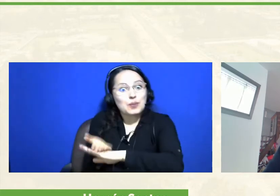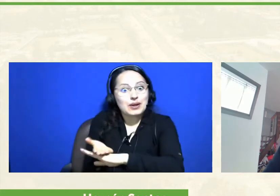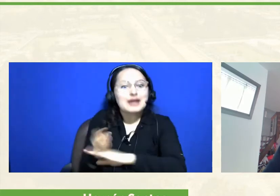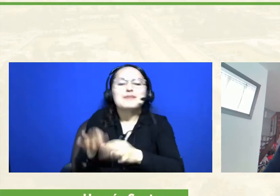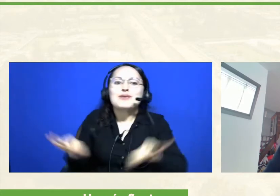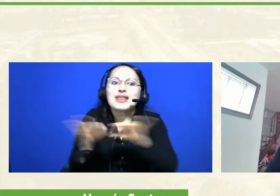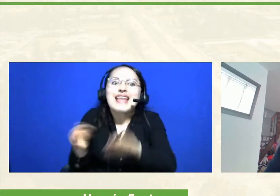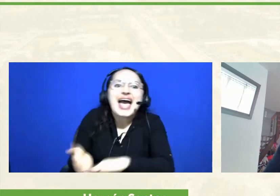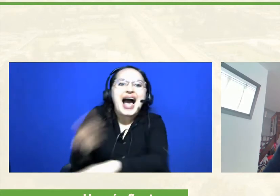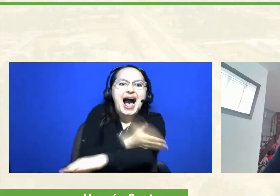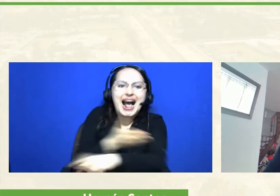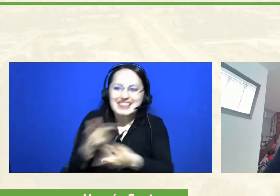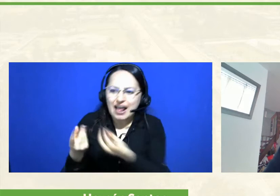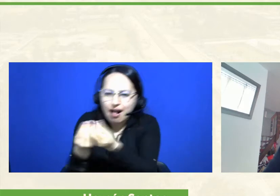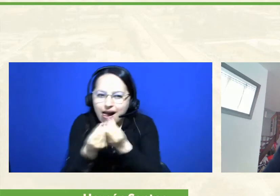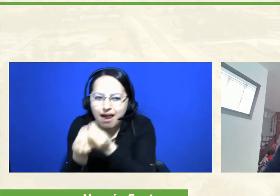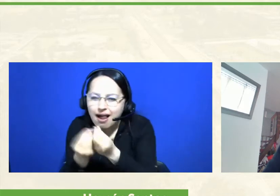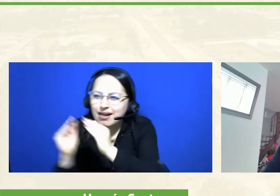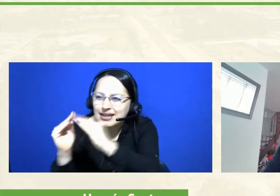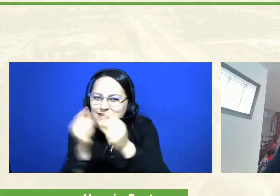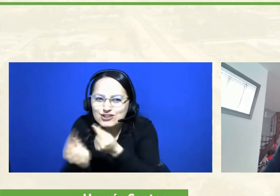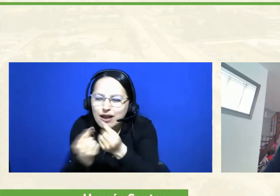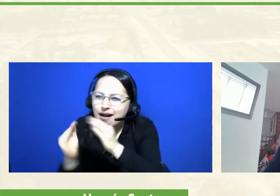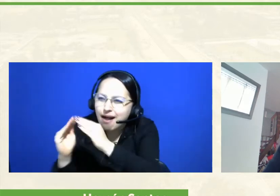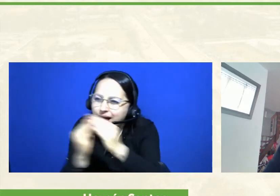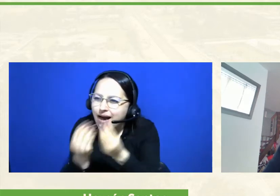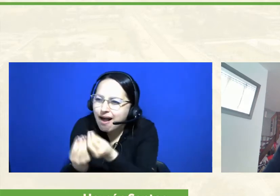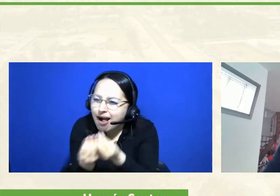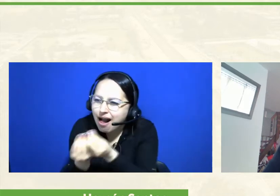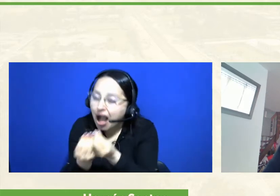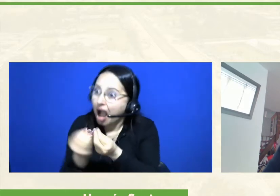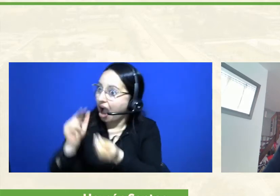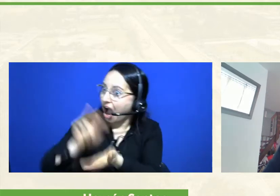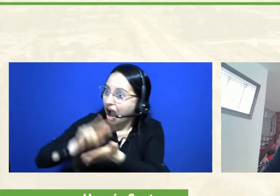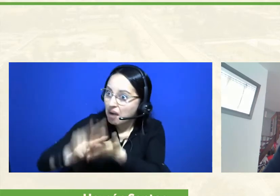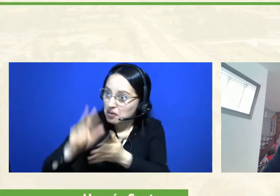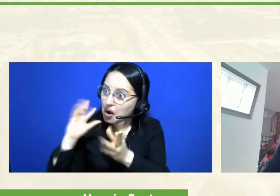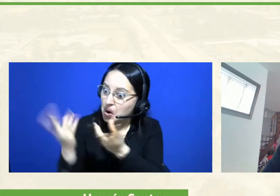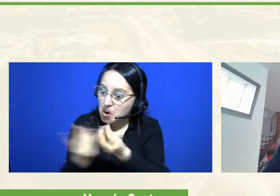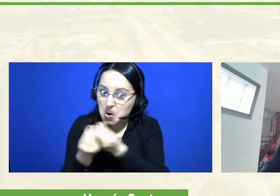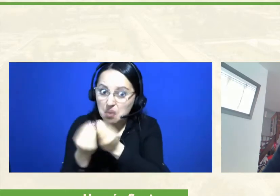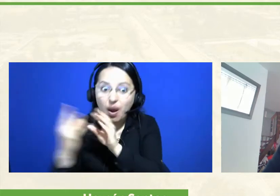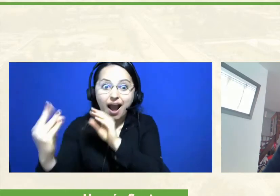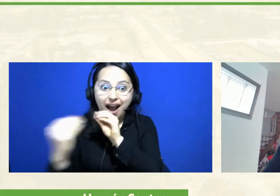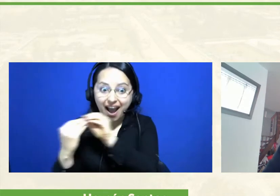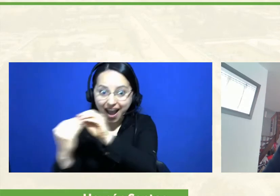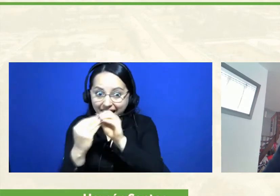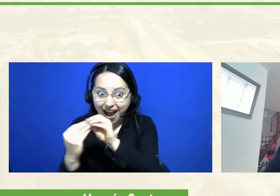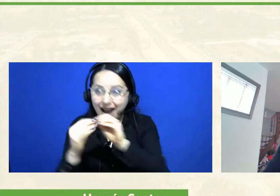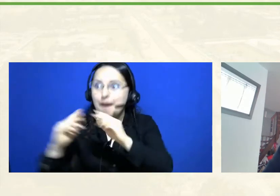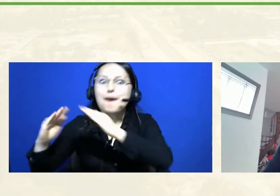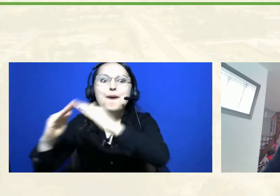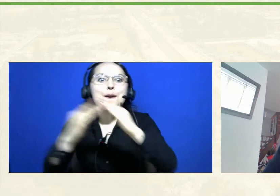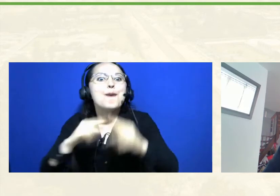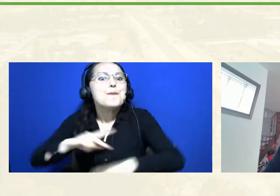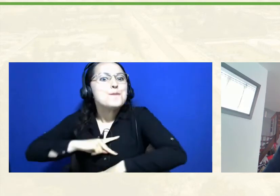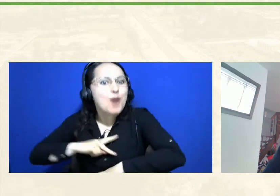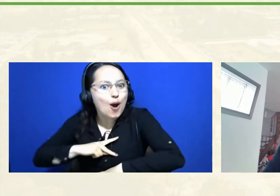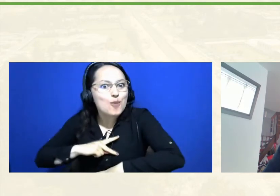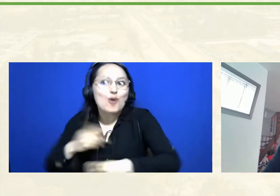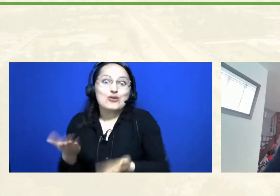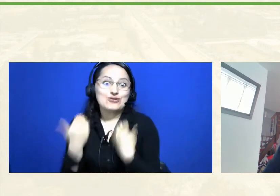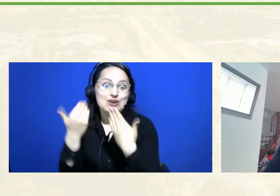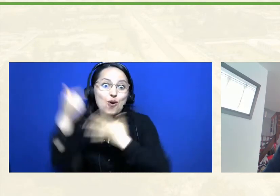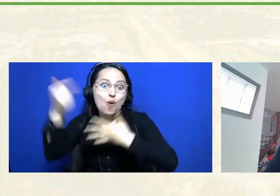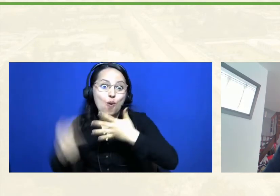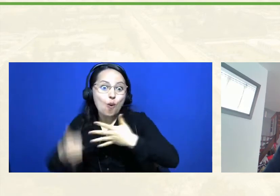sus vecinos para que finalmente la postulación sea aprobada por un grupo de propietarios que se van a beneficiar con esto.